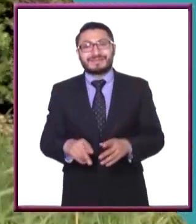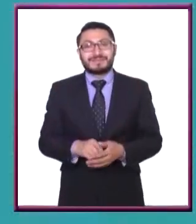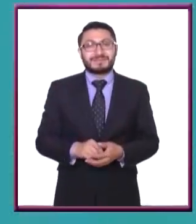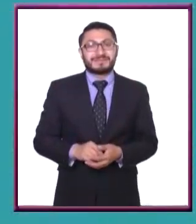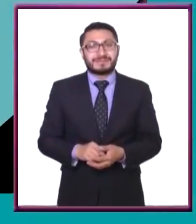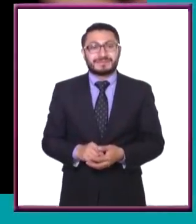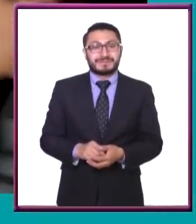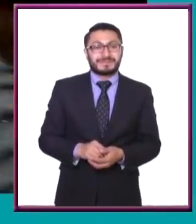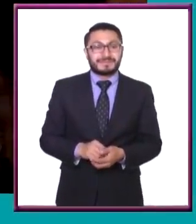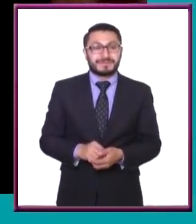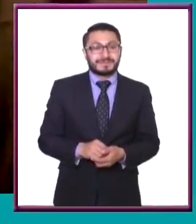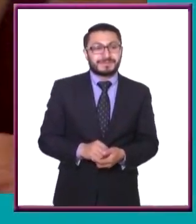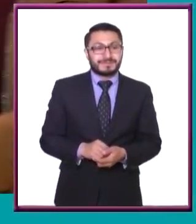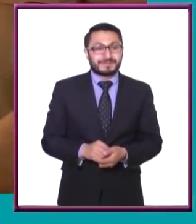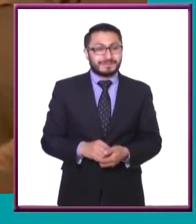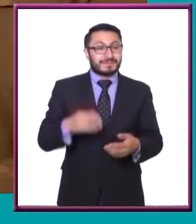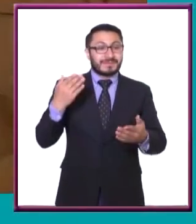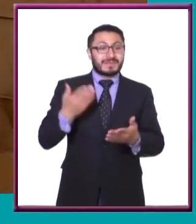bien.